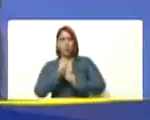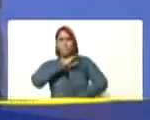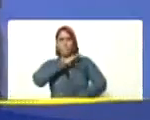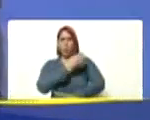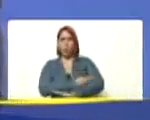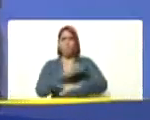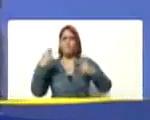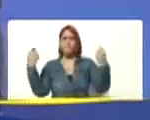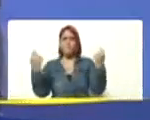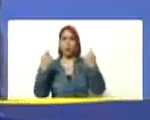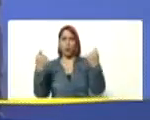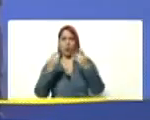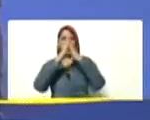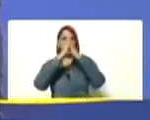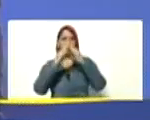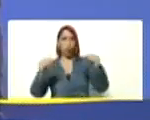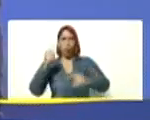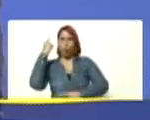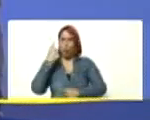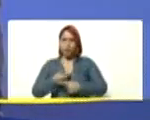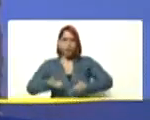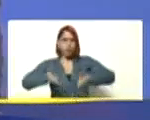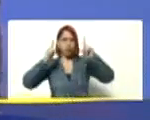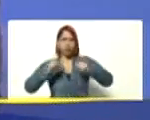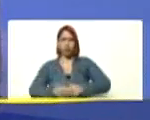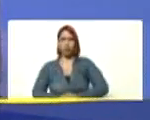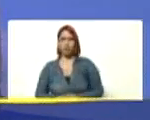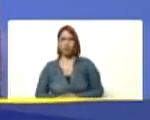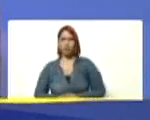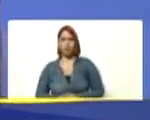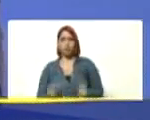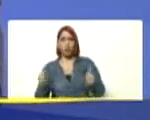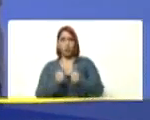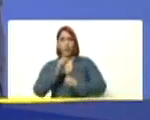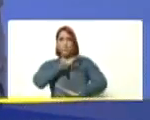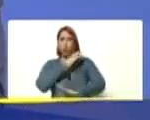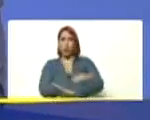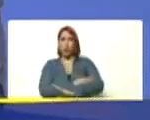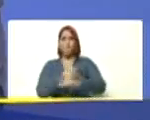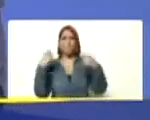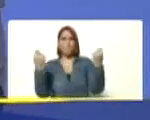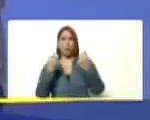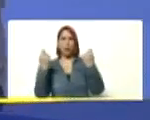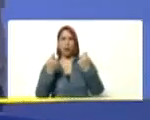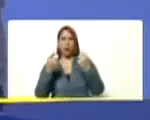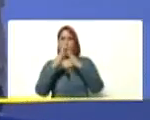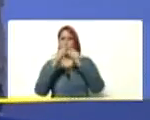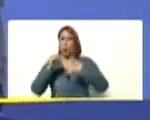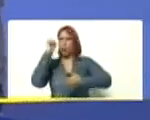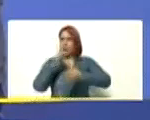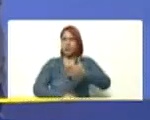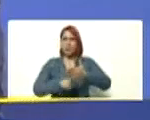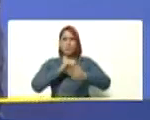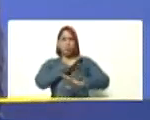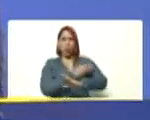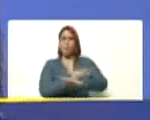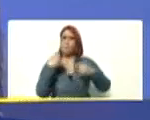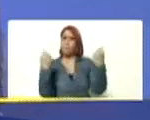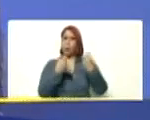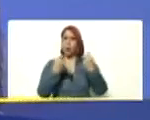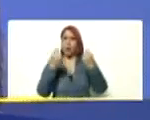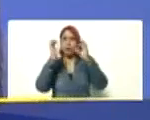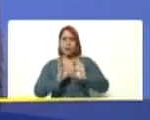popular todo es posible. Con el poder popular todo. Sin el poder popular nada.